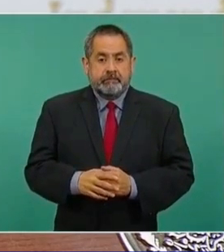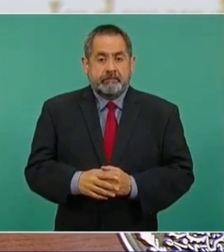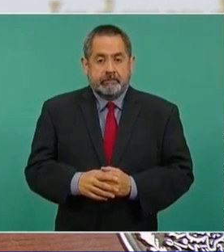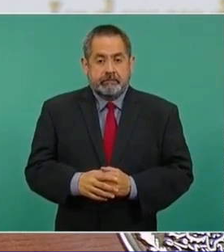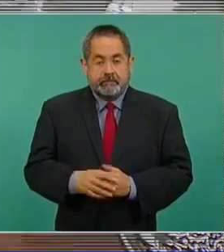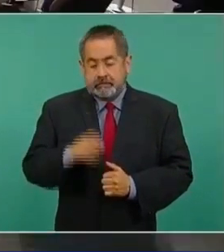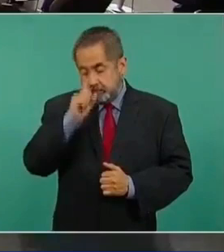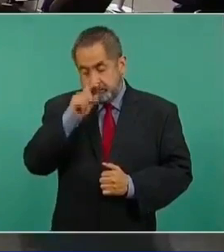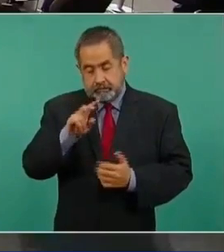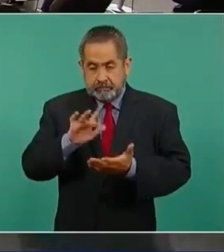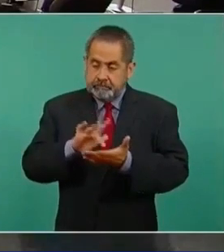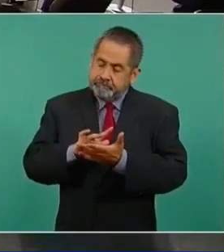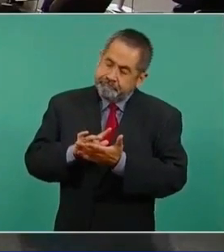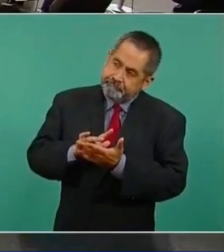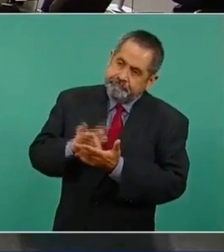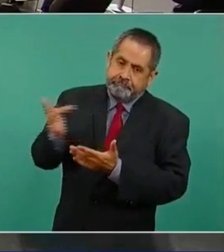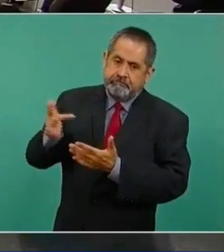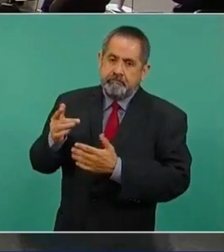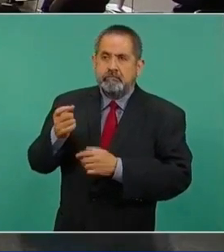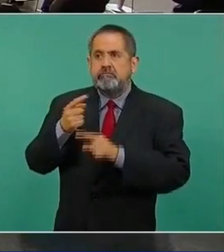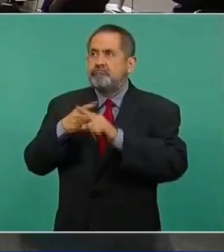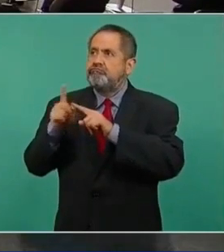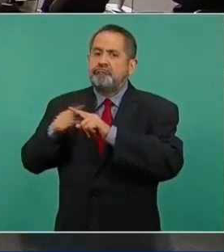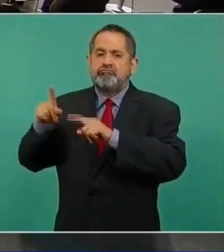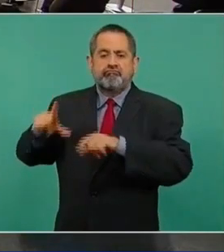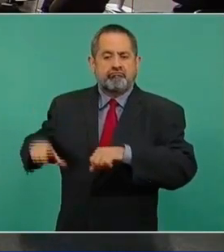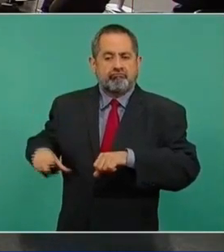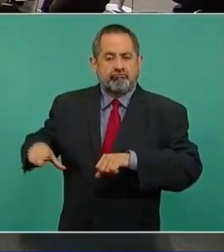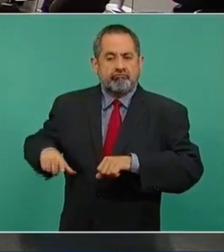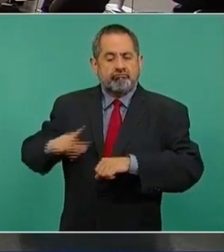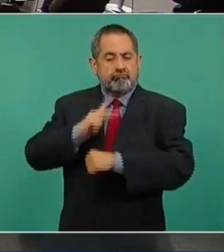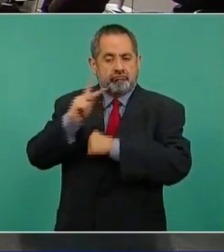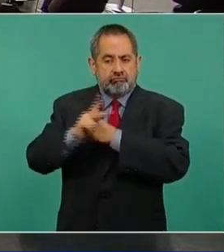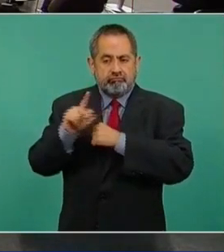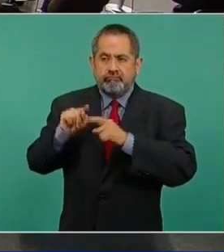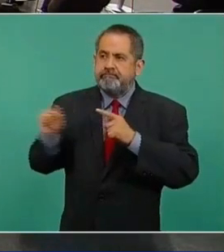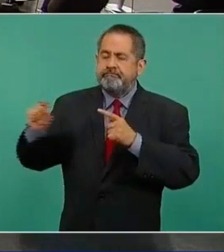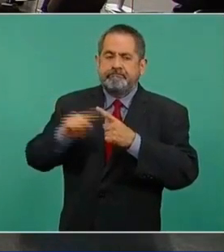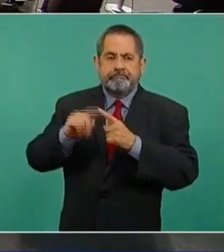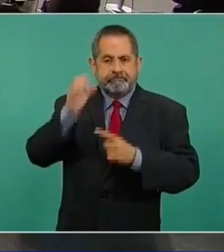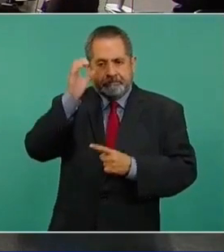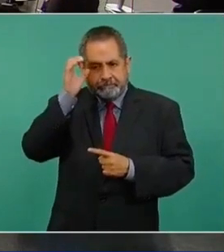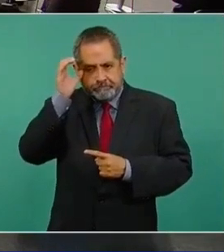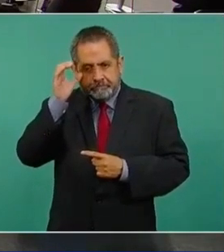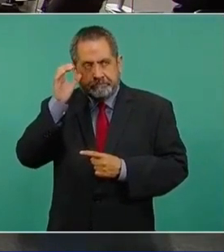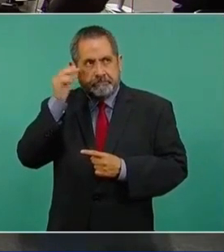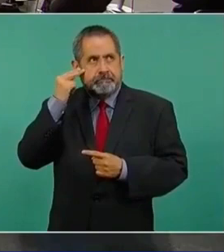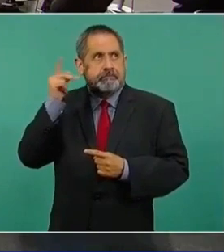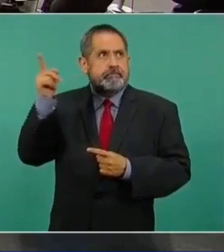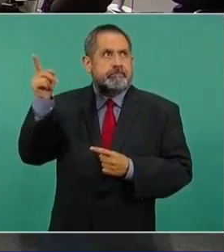Y agradecerle a los gobiernos de China,